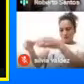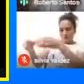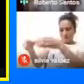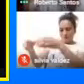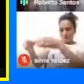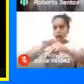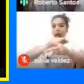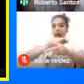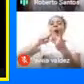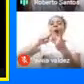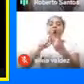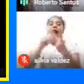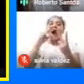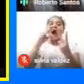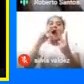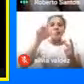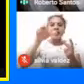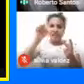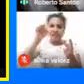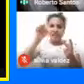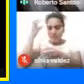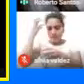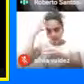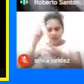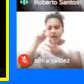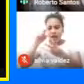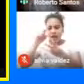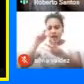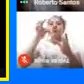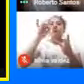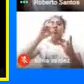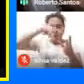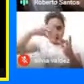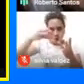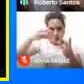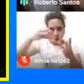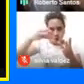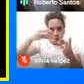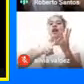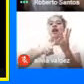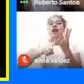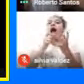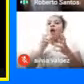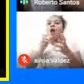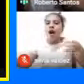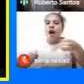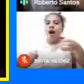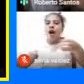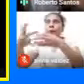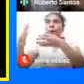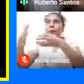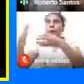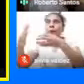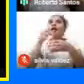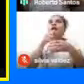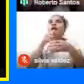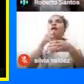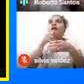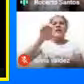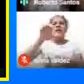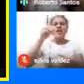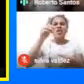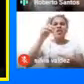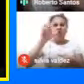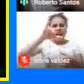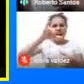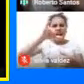Tunjo La laguna De De De De De De Pedro Palo Que ahorita no recuerdo El nombre original Y